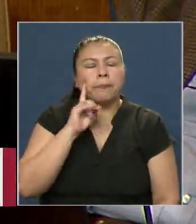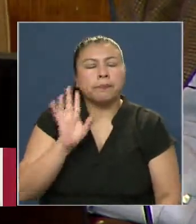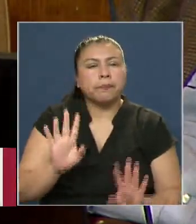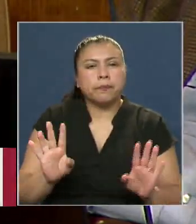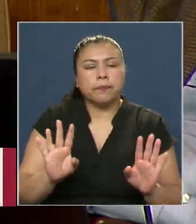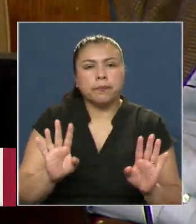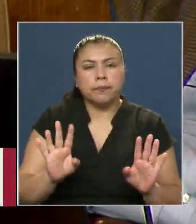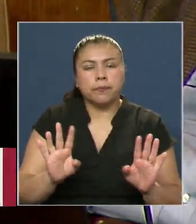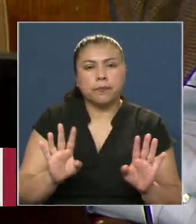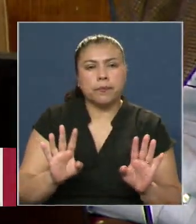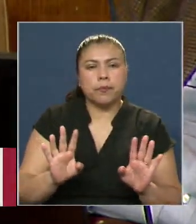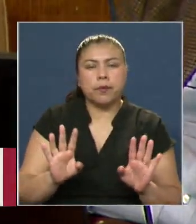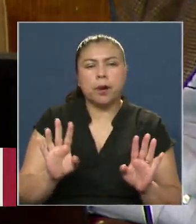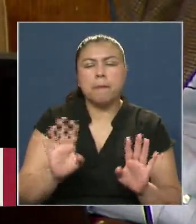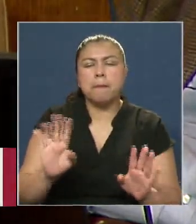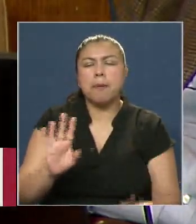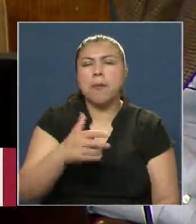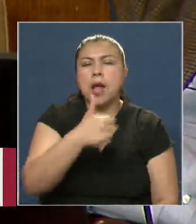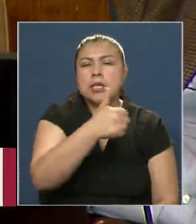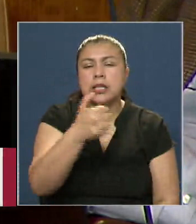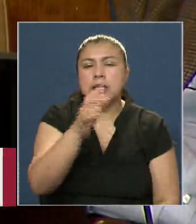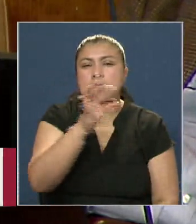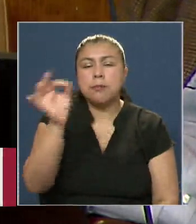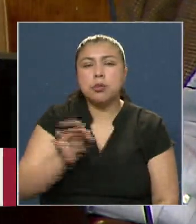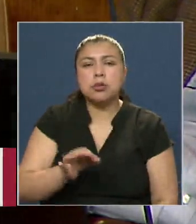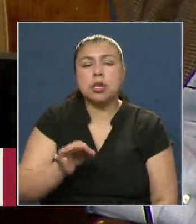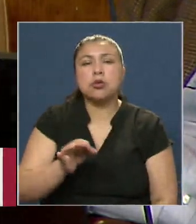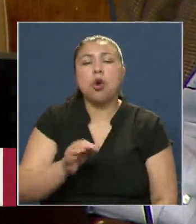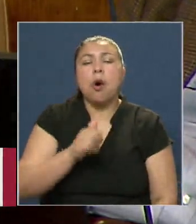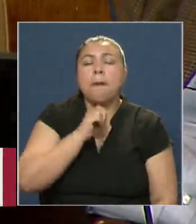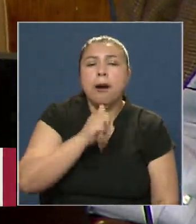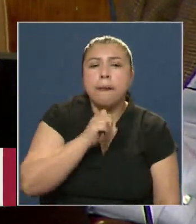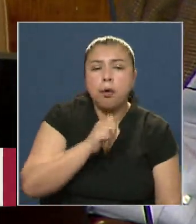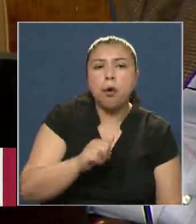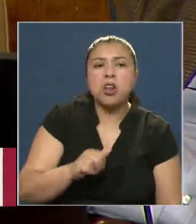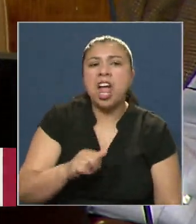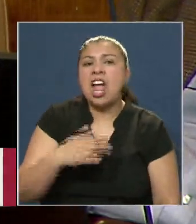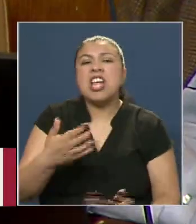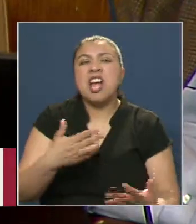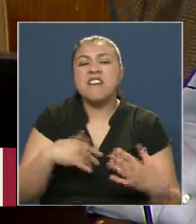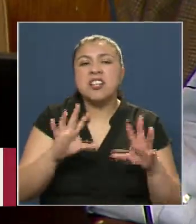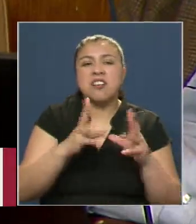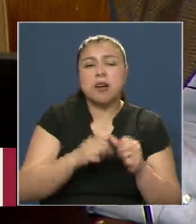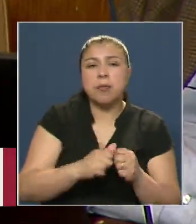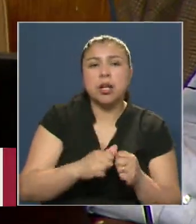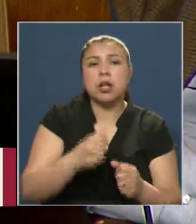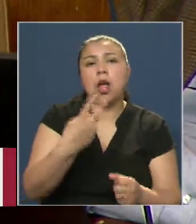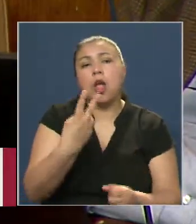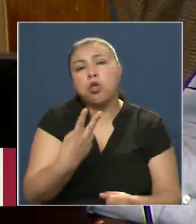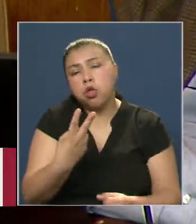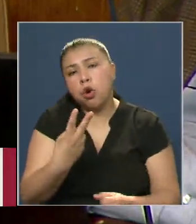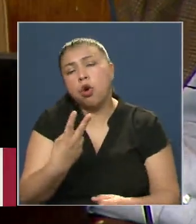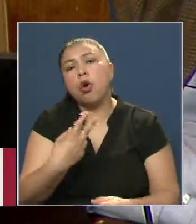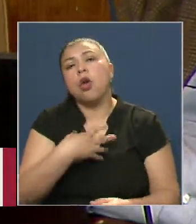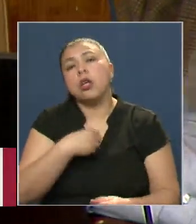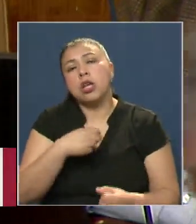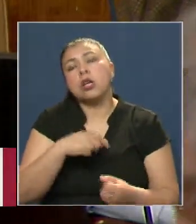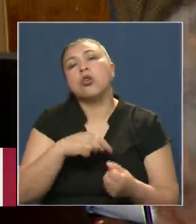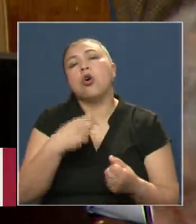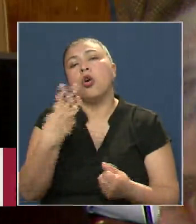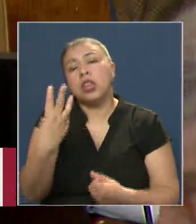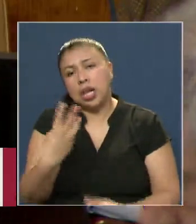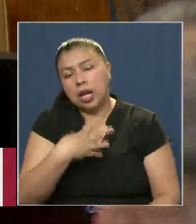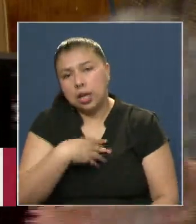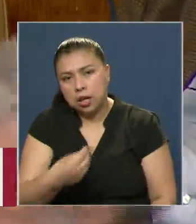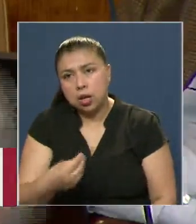no alcanzan a ser el 60% más vulnerable y tienen dos o tres hijos, tienen que pagar ellos. Y